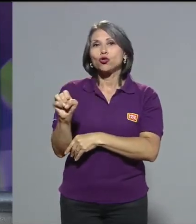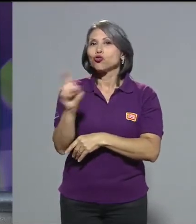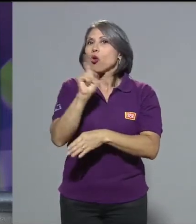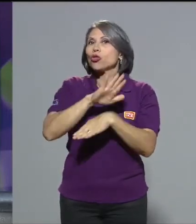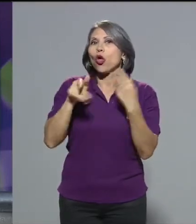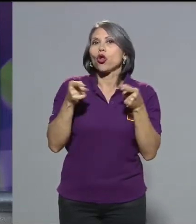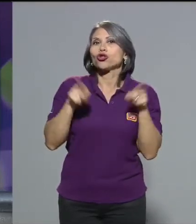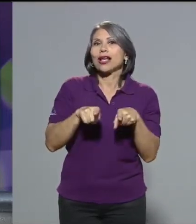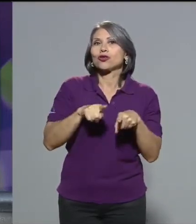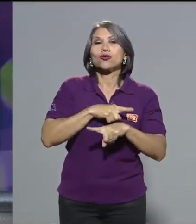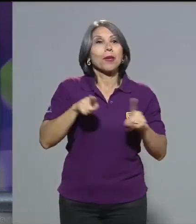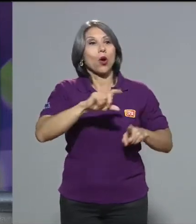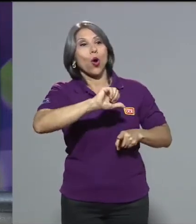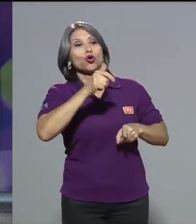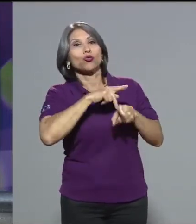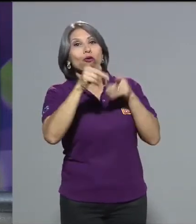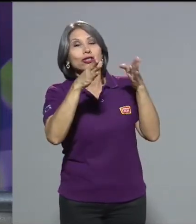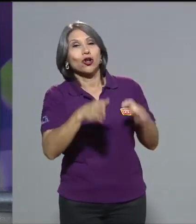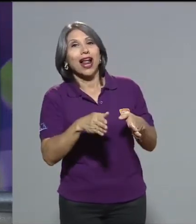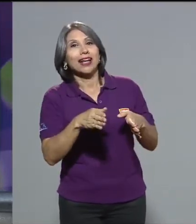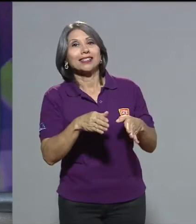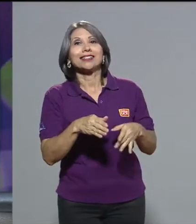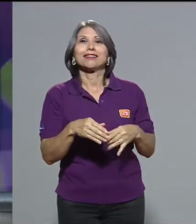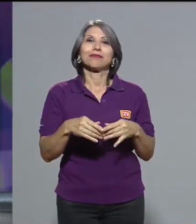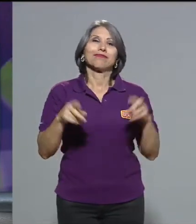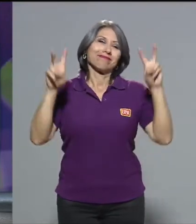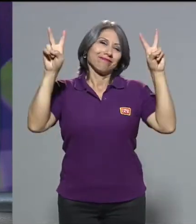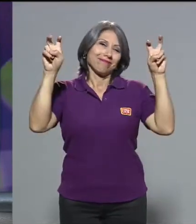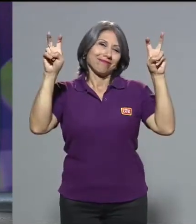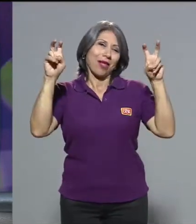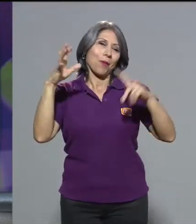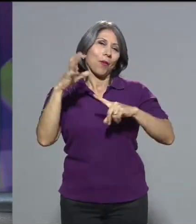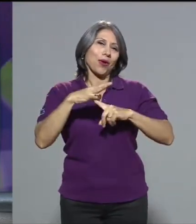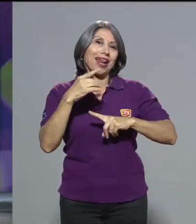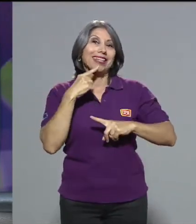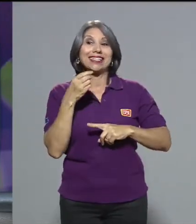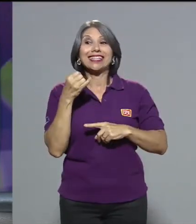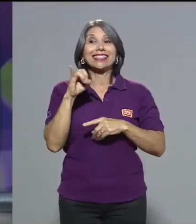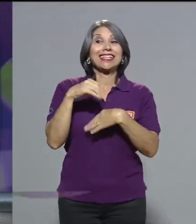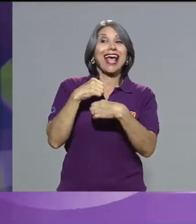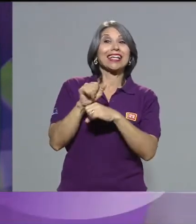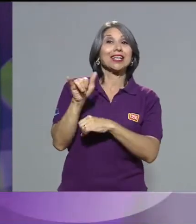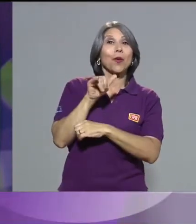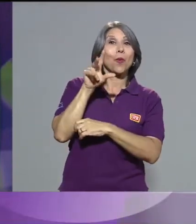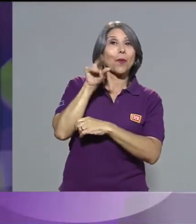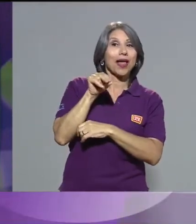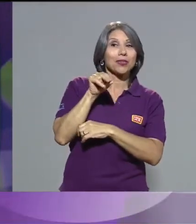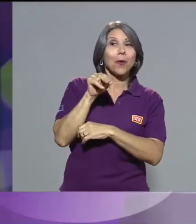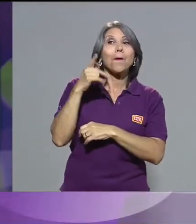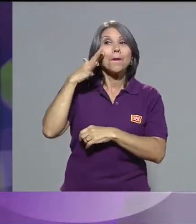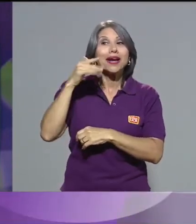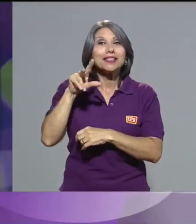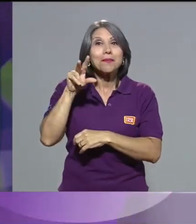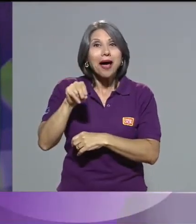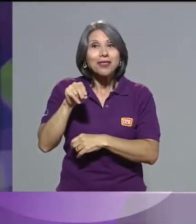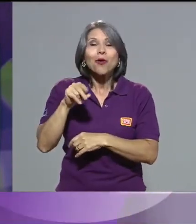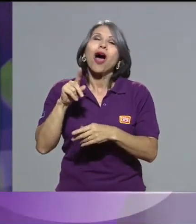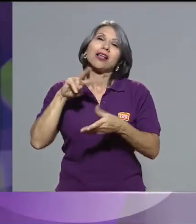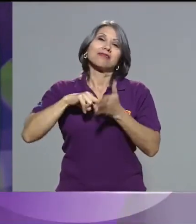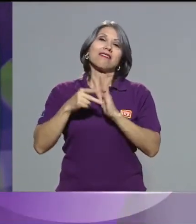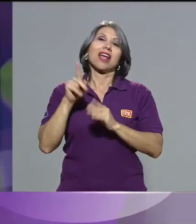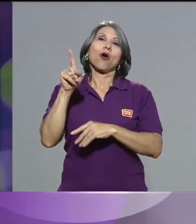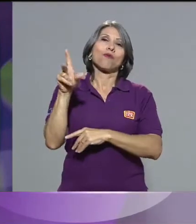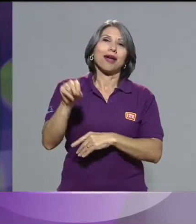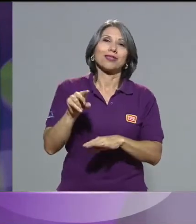necesitar. Si hace como pato, aparece como pato, es un pato. No tenemos que aplicarle una prueba para saber que esta persona tiene autismo. Y